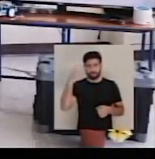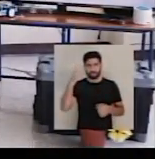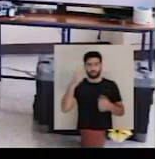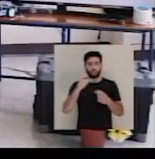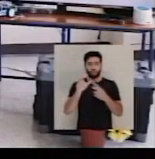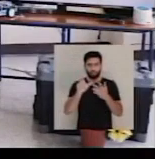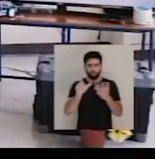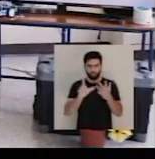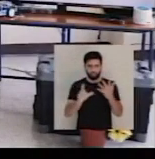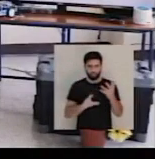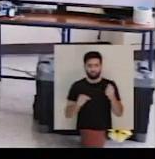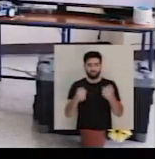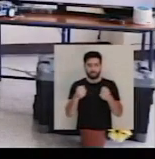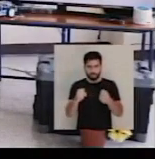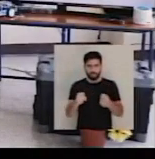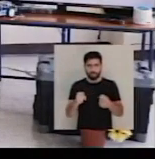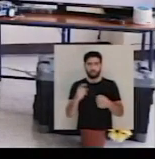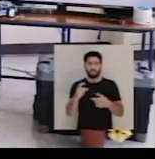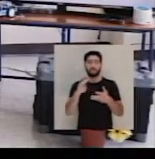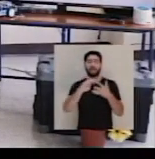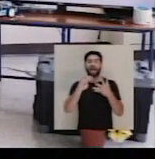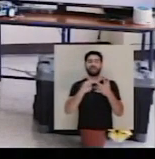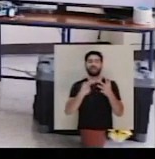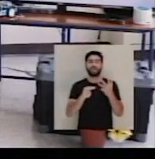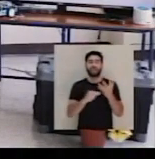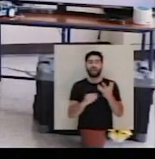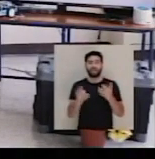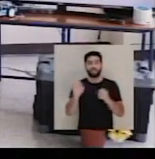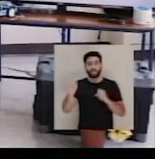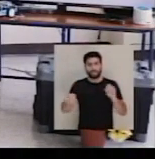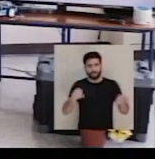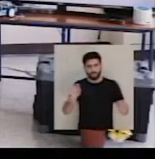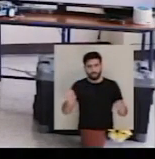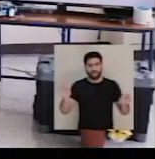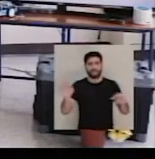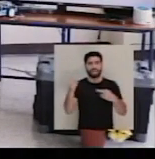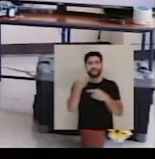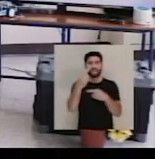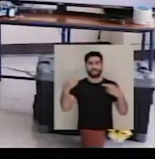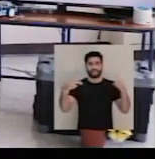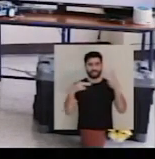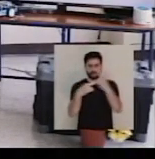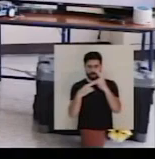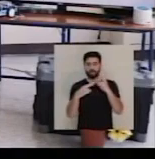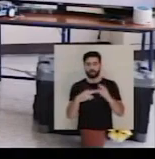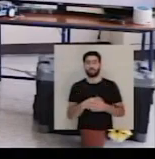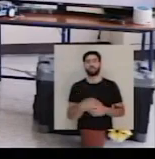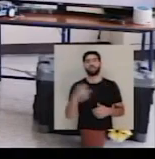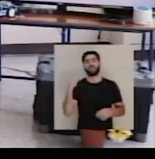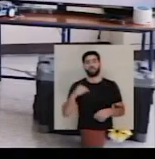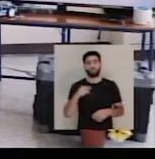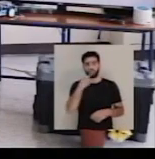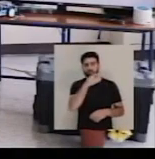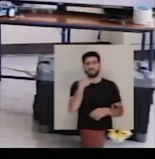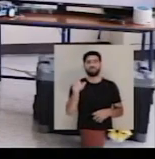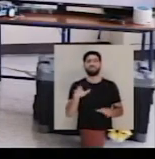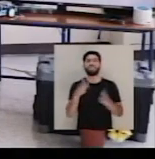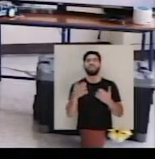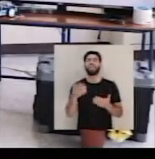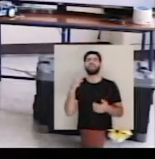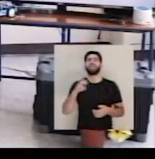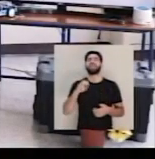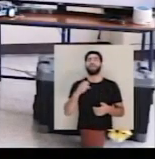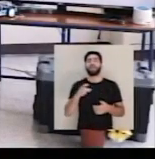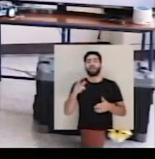nombre es Irene Hernández y vamos a aprender a hacer un juego con el material de reciclaje que tengo. Hoy van a necesitar una caja